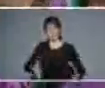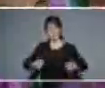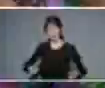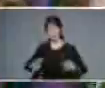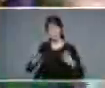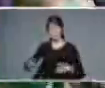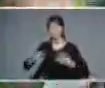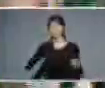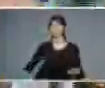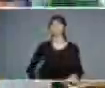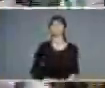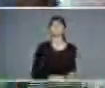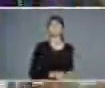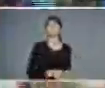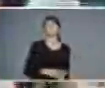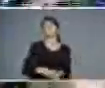gastado